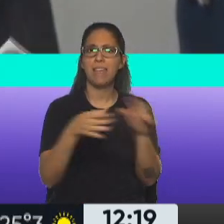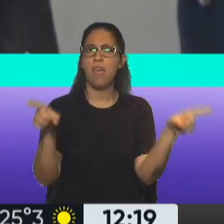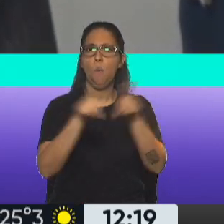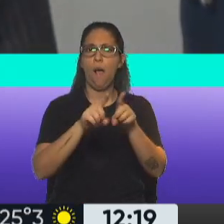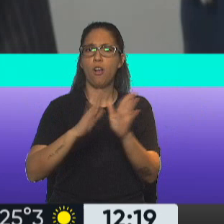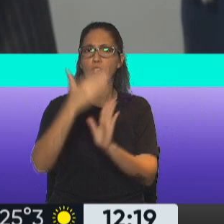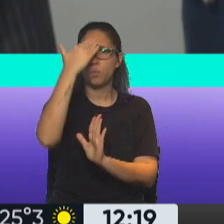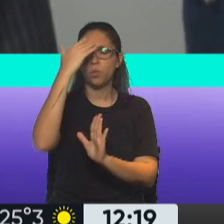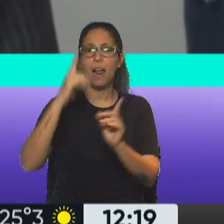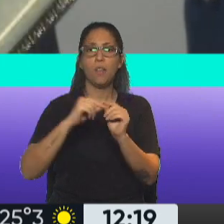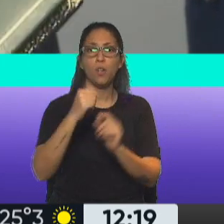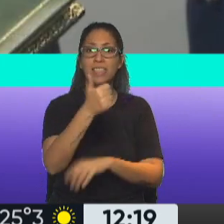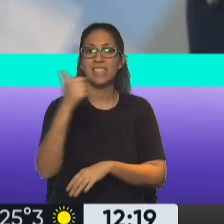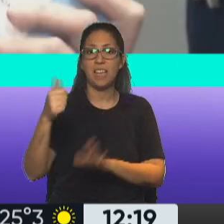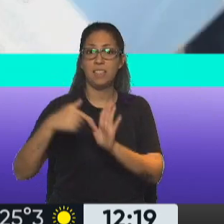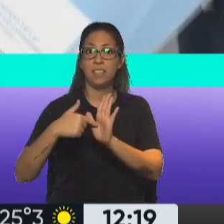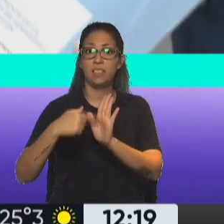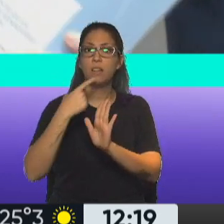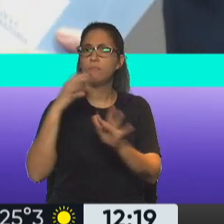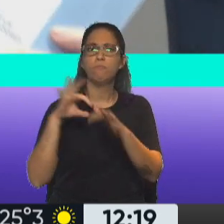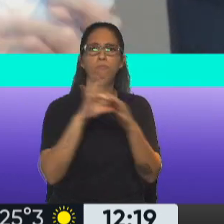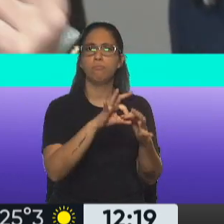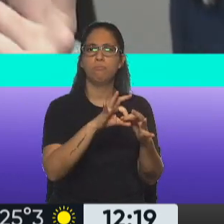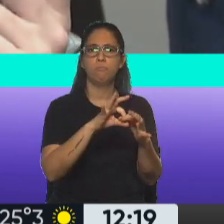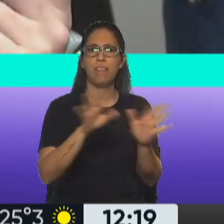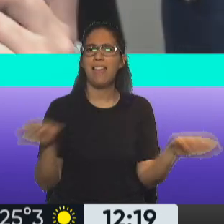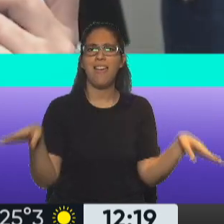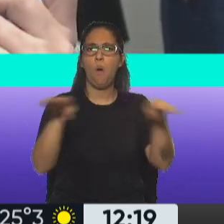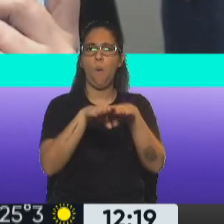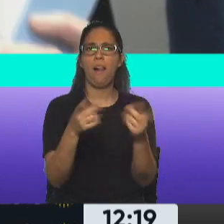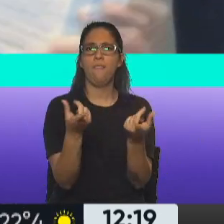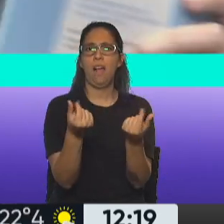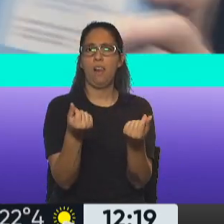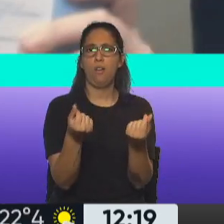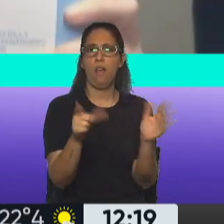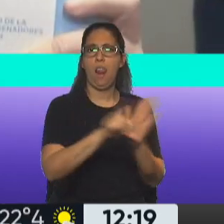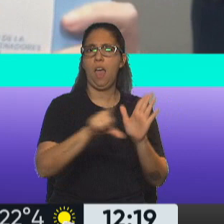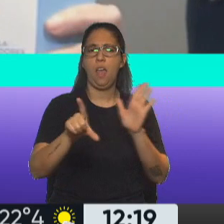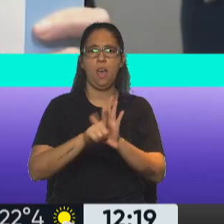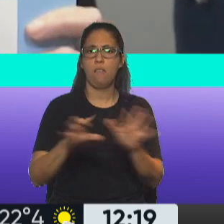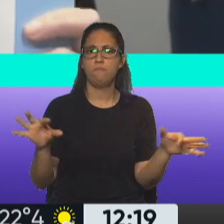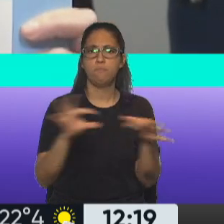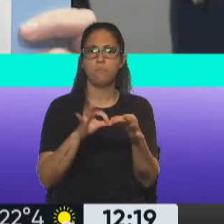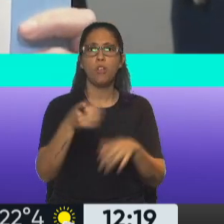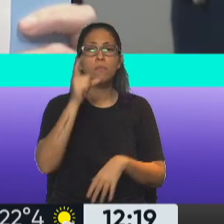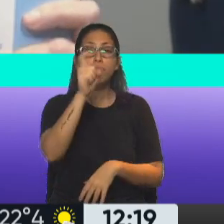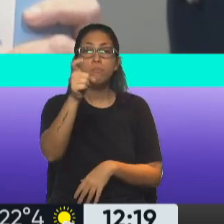artículo 66 de la Constitución Nacional le da rango constitucional al reglamento de la Cámara. Entonces, ¿qué